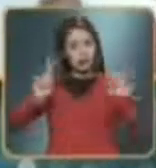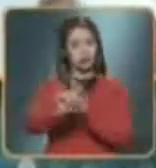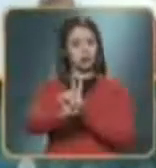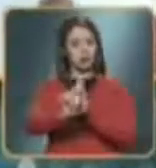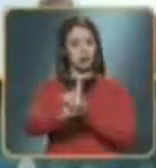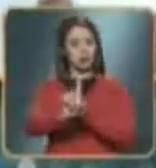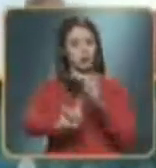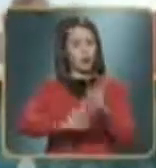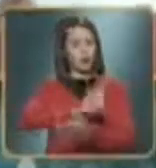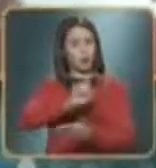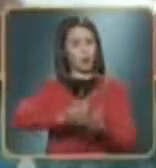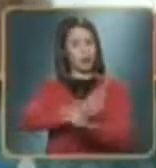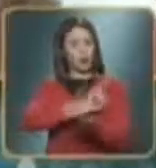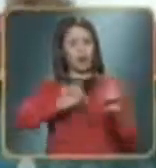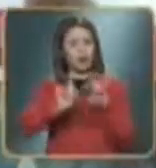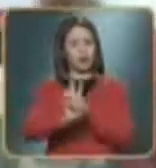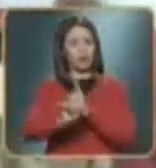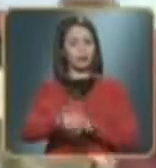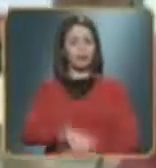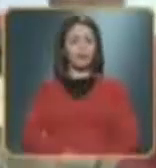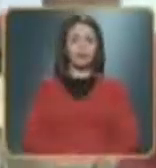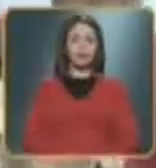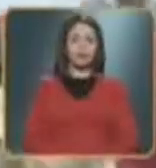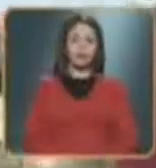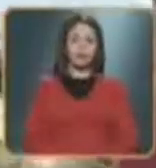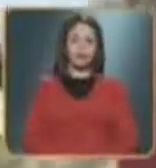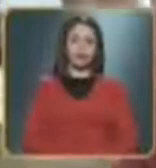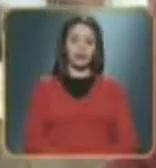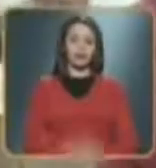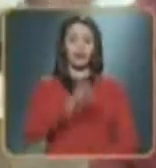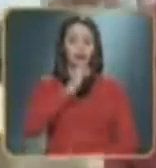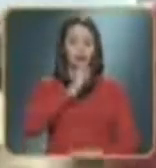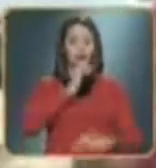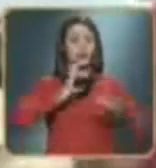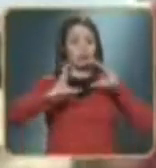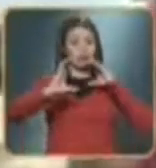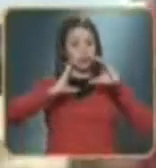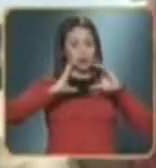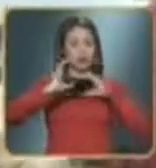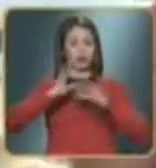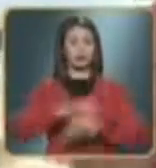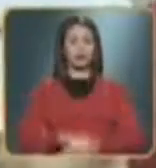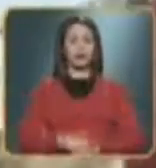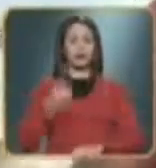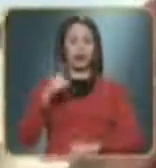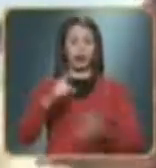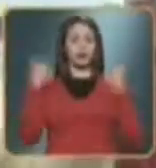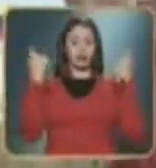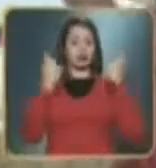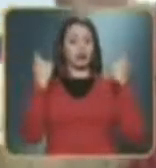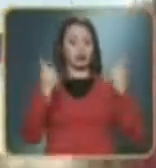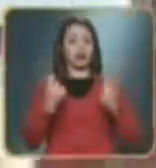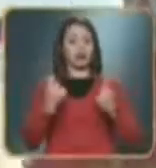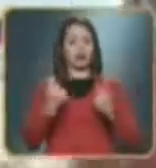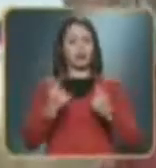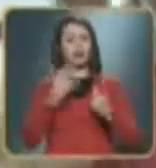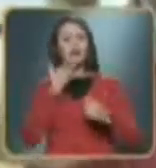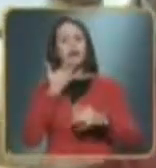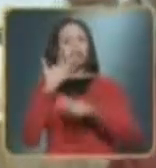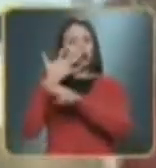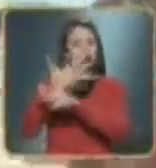brazo completo a los contenidos comunicacionales que han promovido la